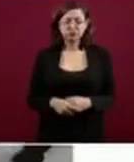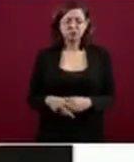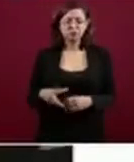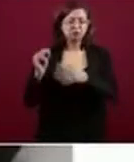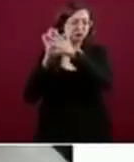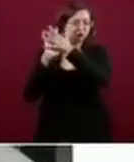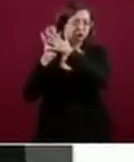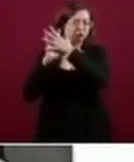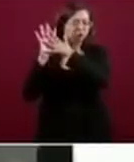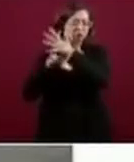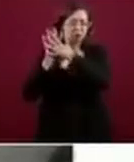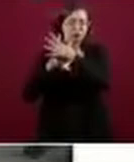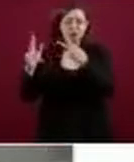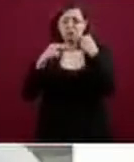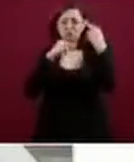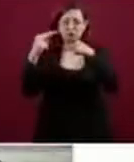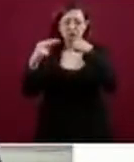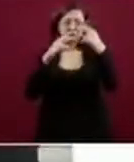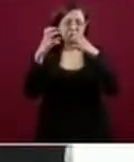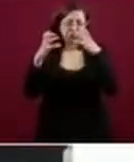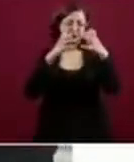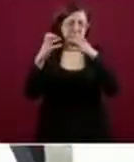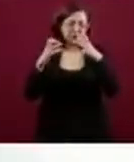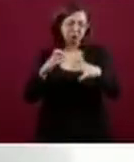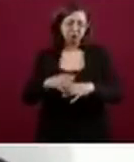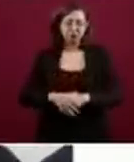Sonia Domínguez Ramírez.